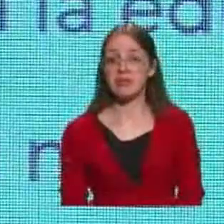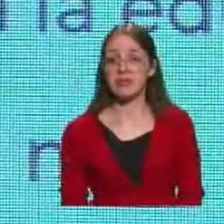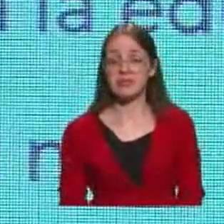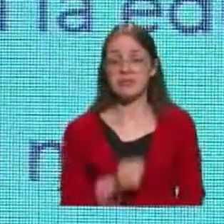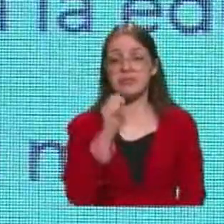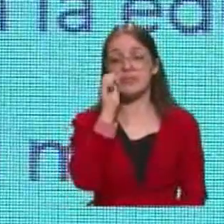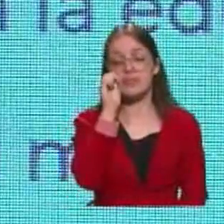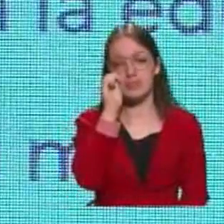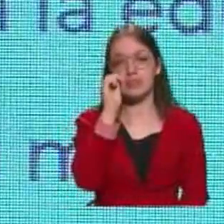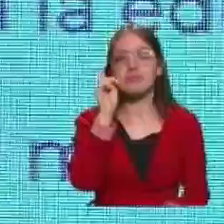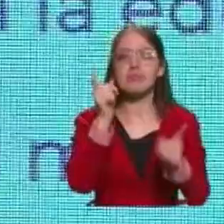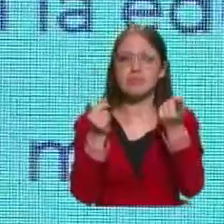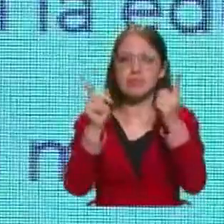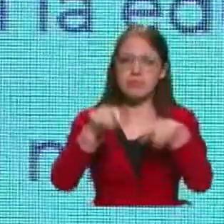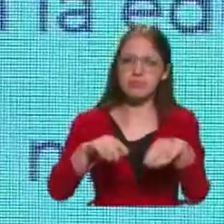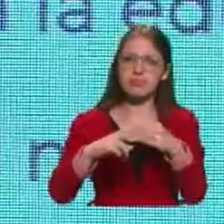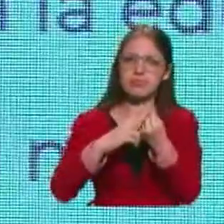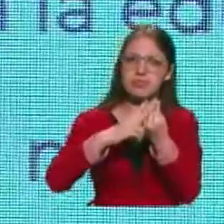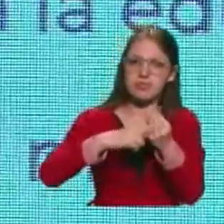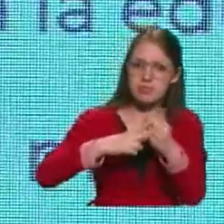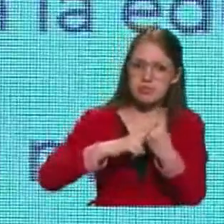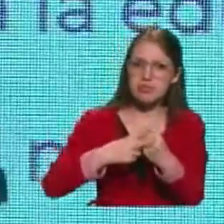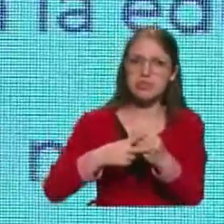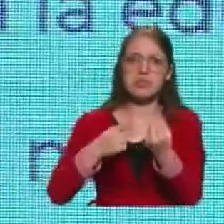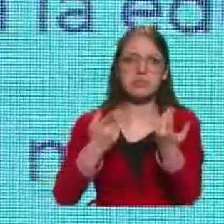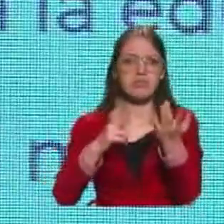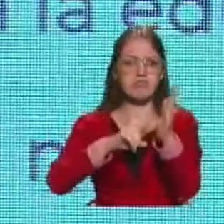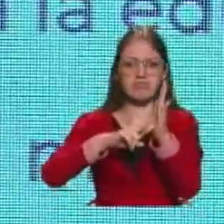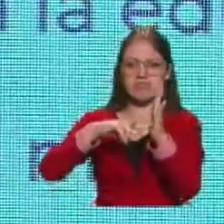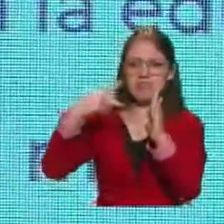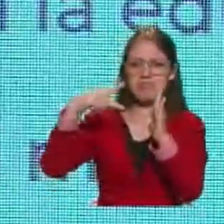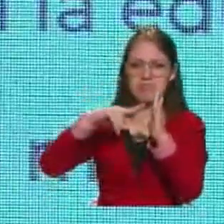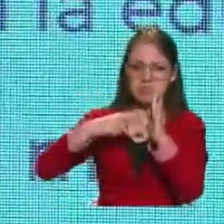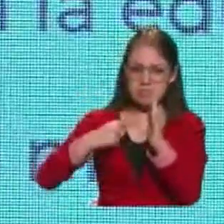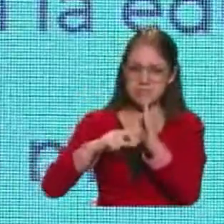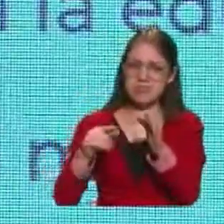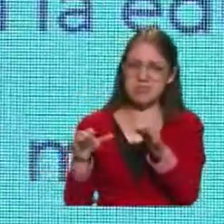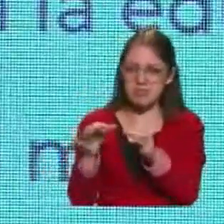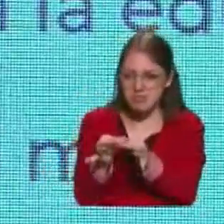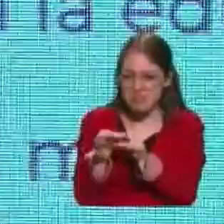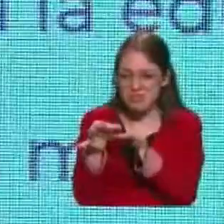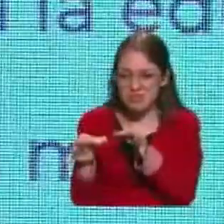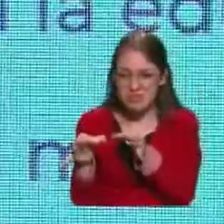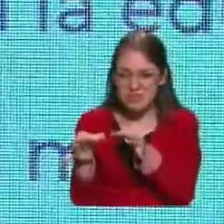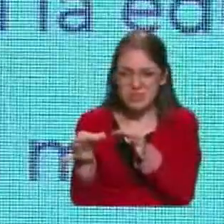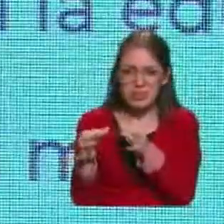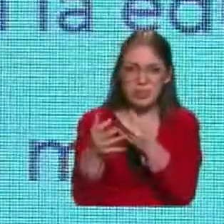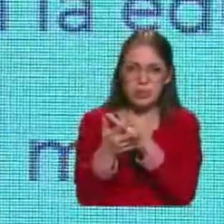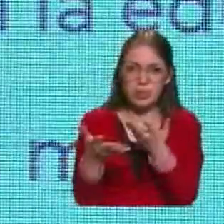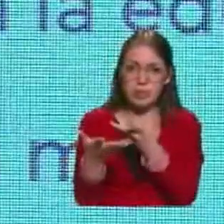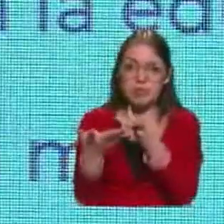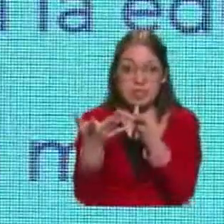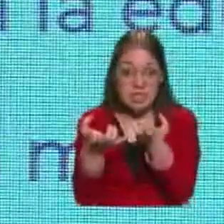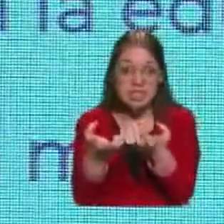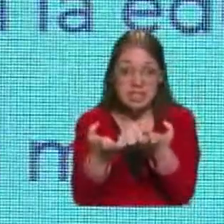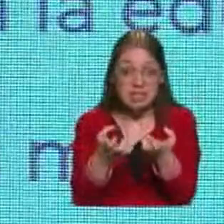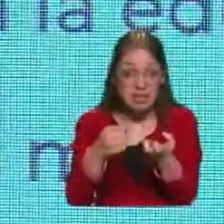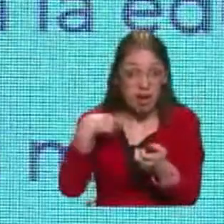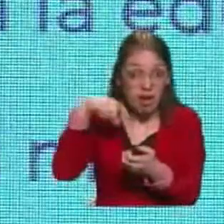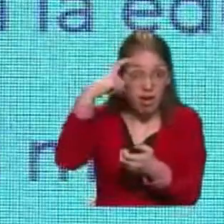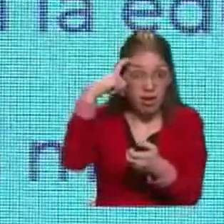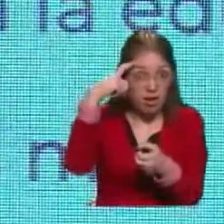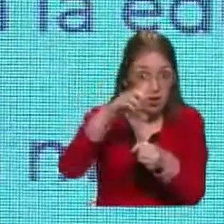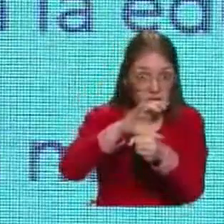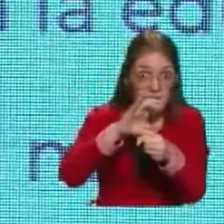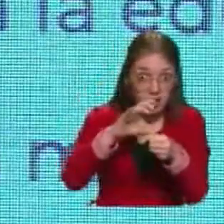en la administración pública que no conversan con una ciudad que quiera ser inteligente que le apunte también